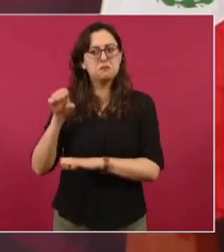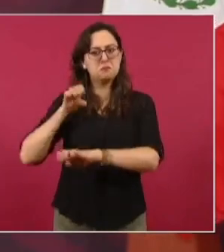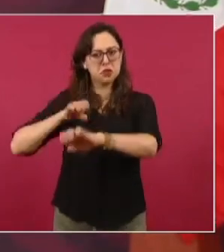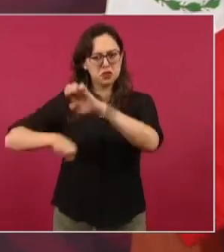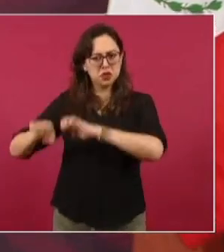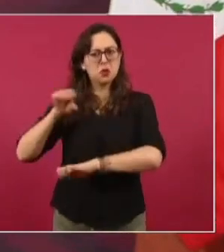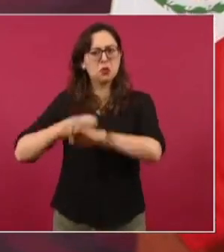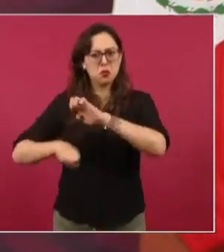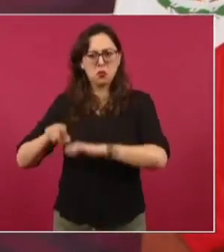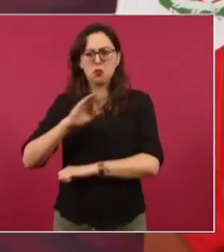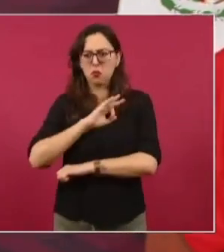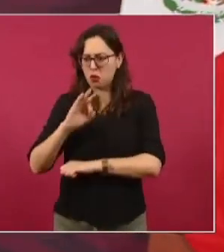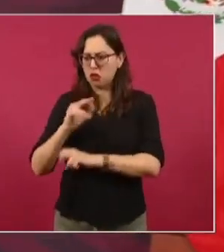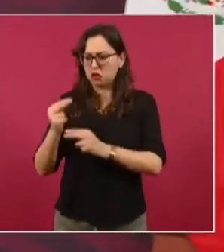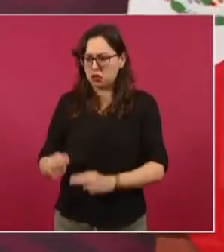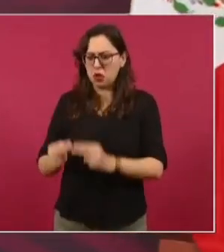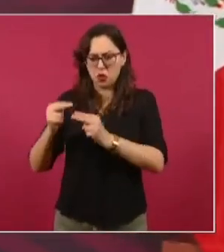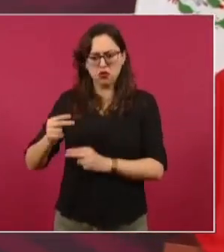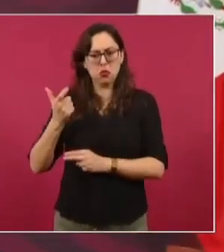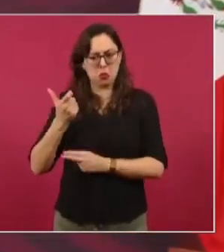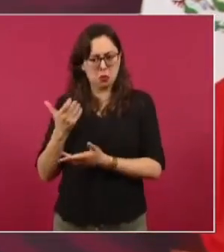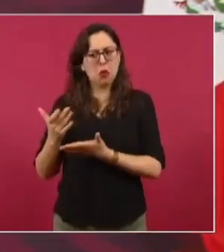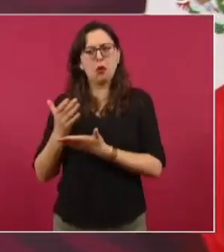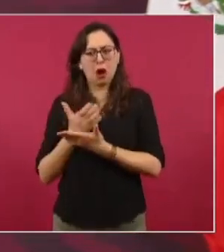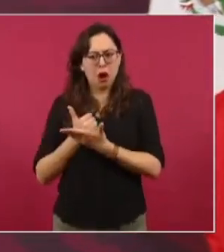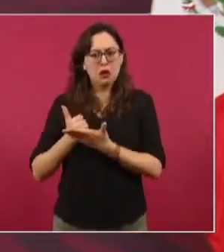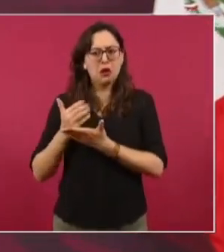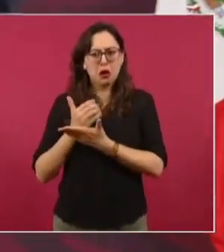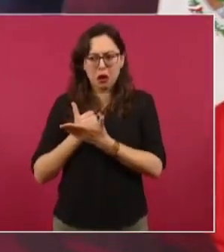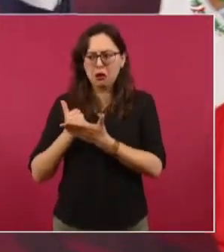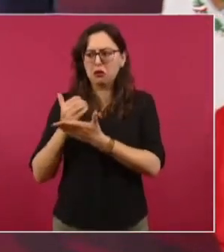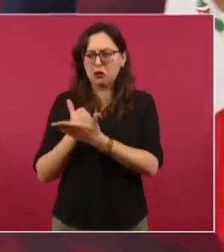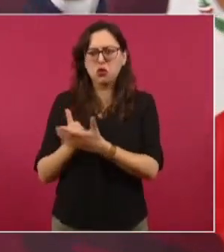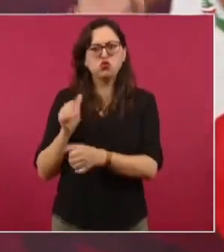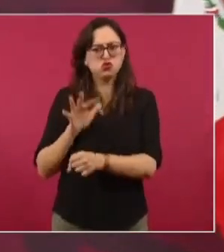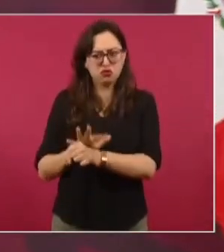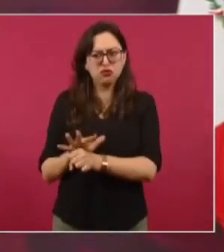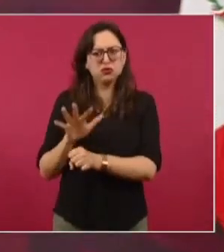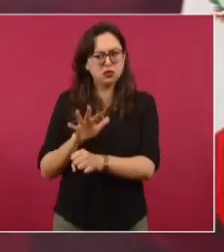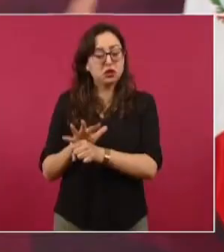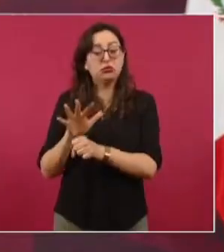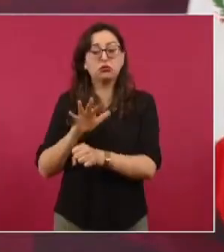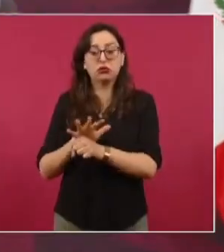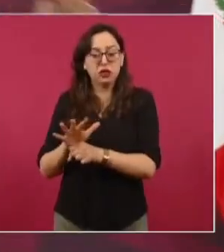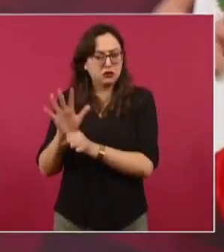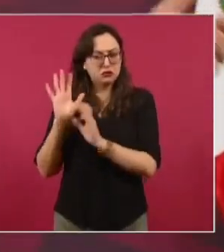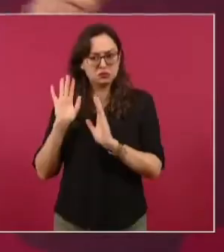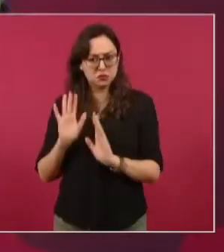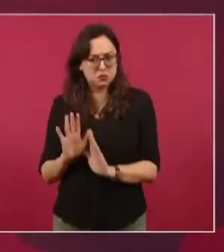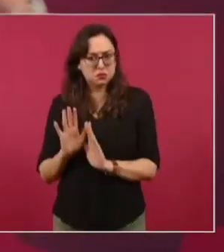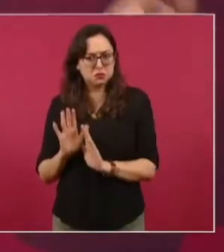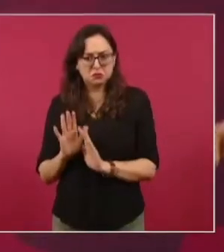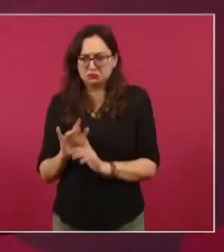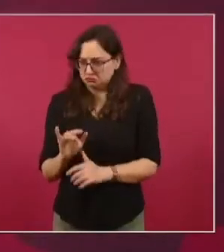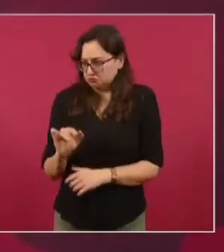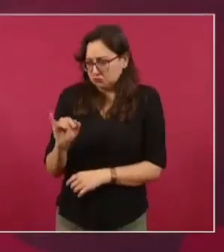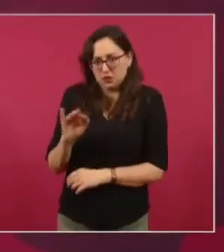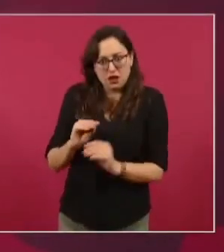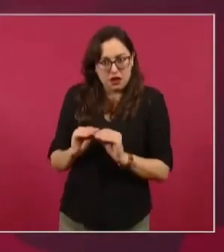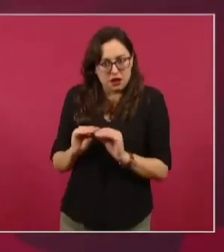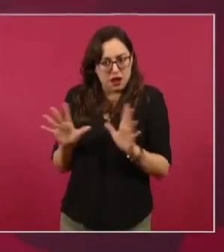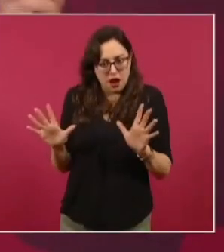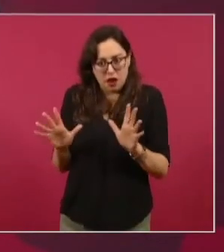yo coincido con eso que una empresa pueda hacer negocio o un particular